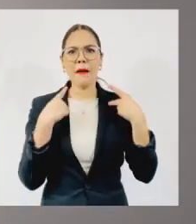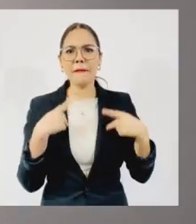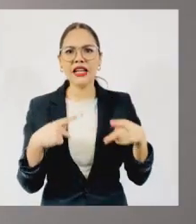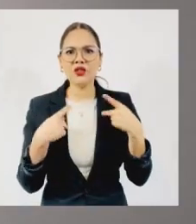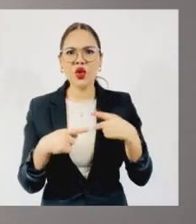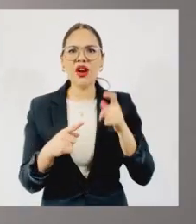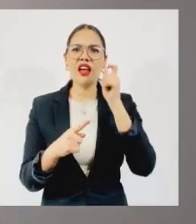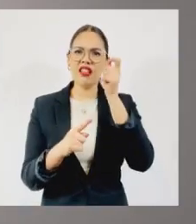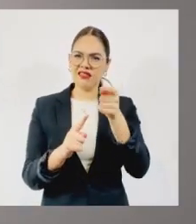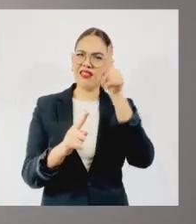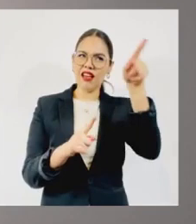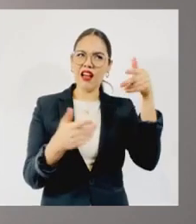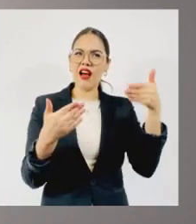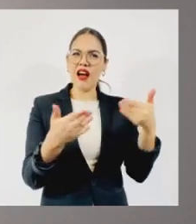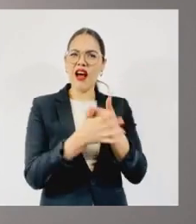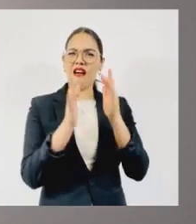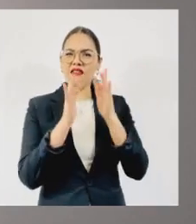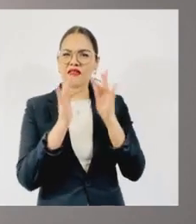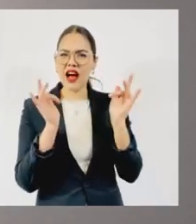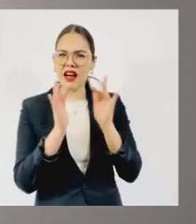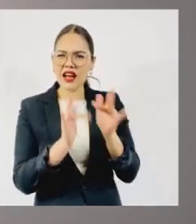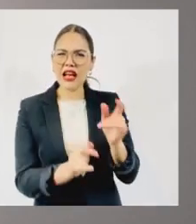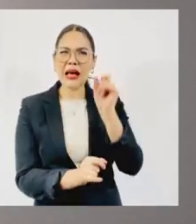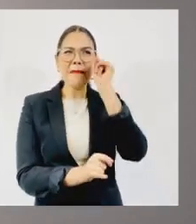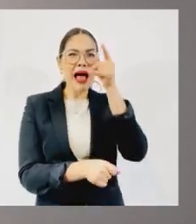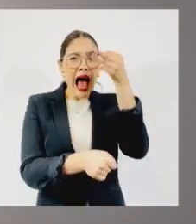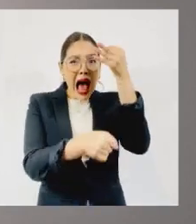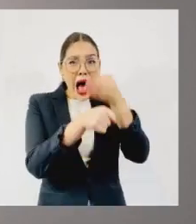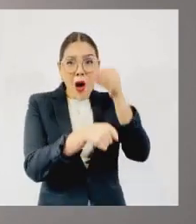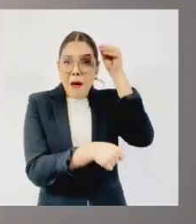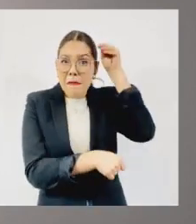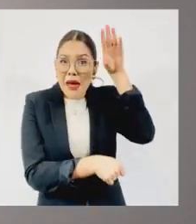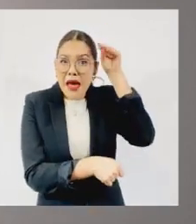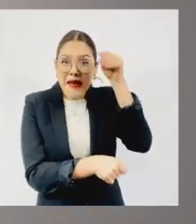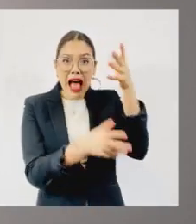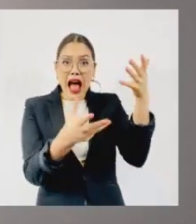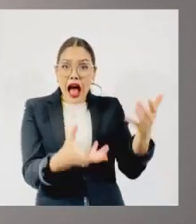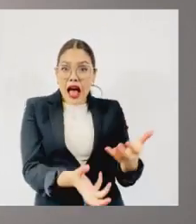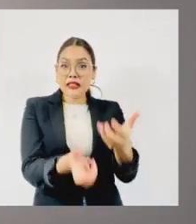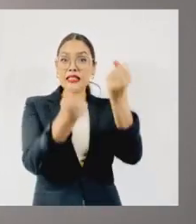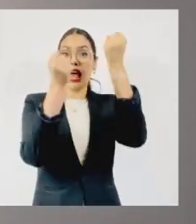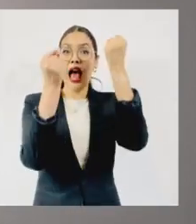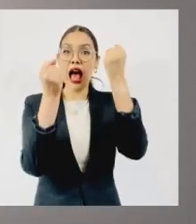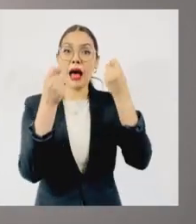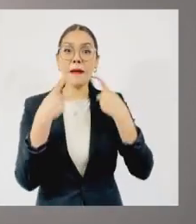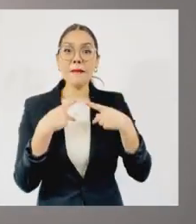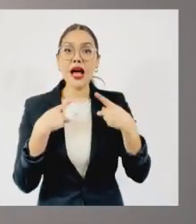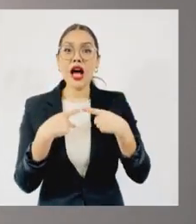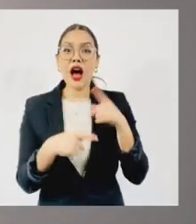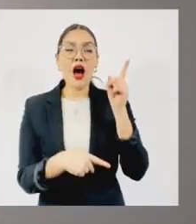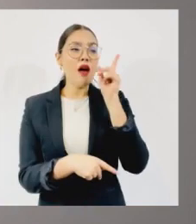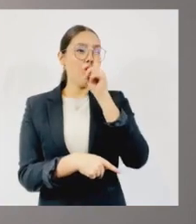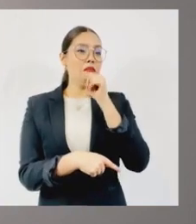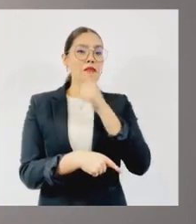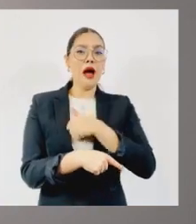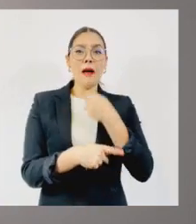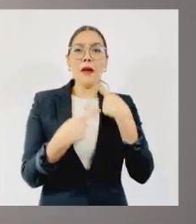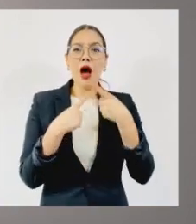secuestradora francesa que en vivo estaban rescatando a unos pobres